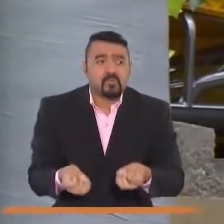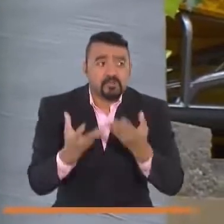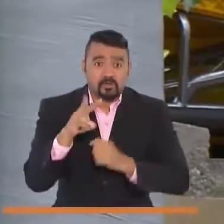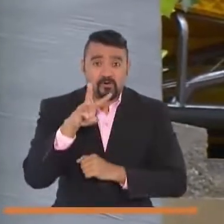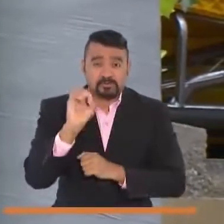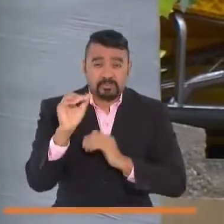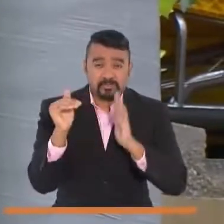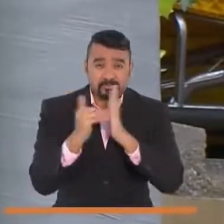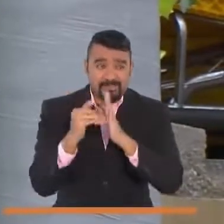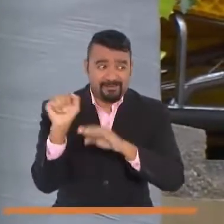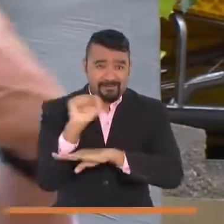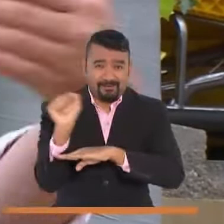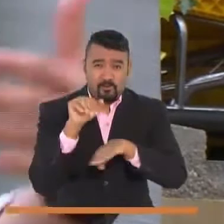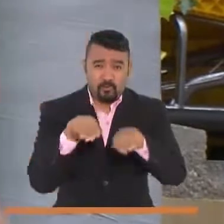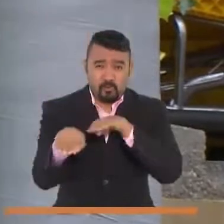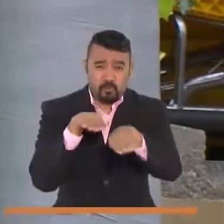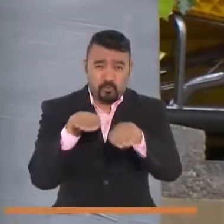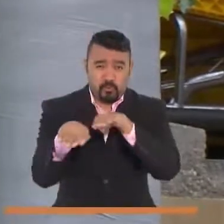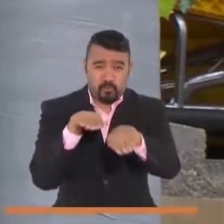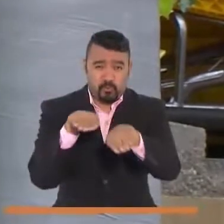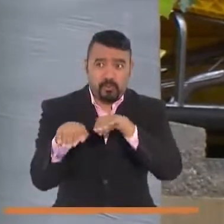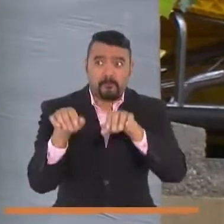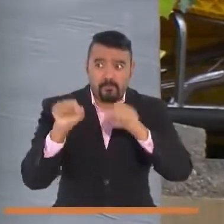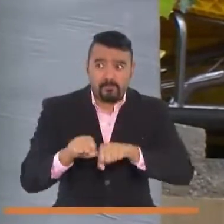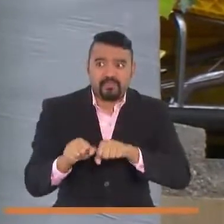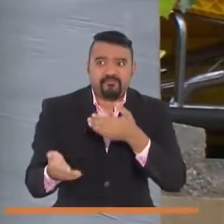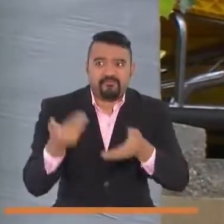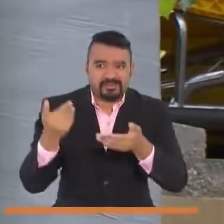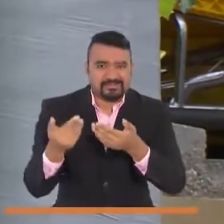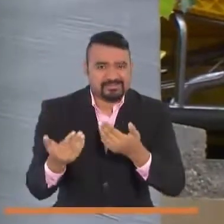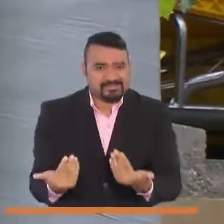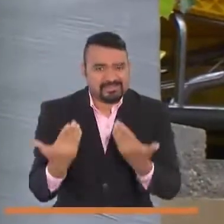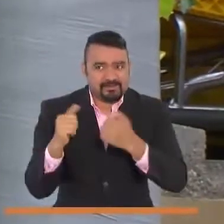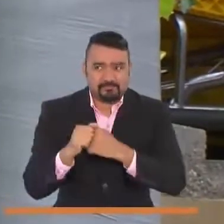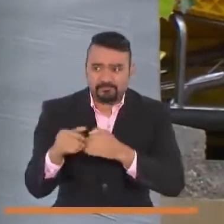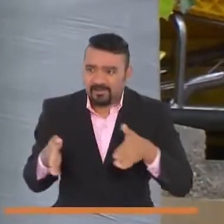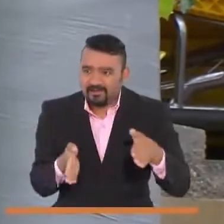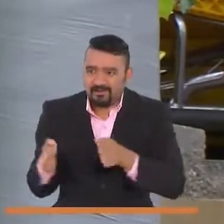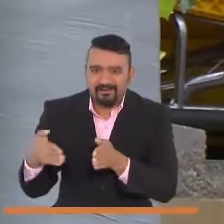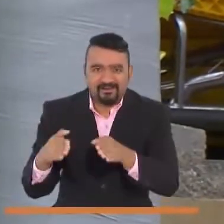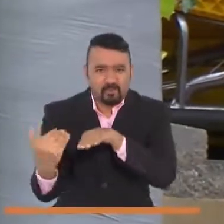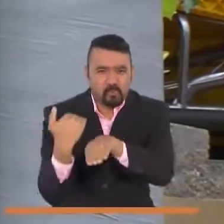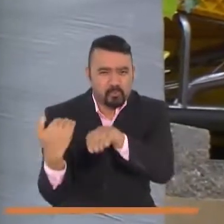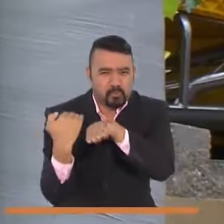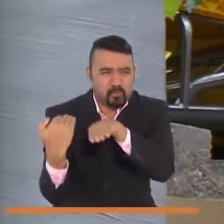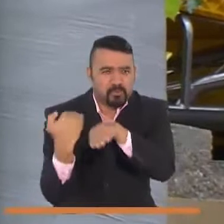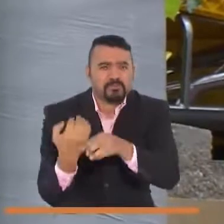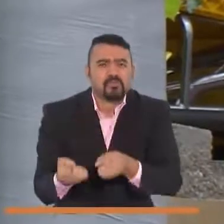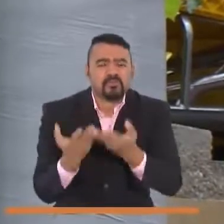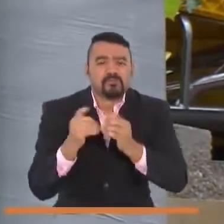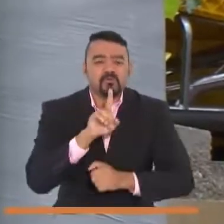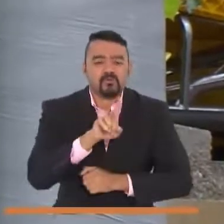vehículos que circulan por allí y esto permitirá tener un mejor flujo vehicular. Es un proyecto trayecto donde se va a inaugurar